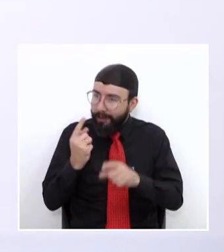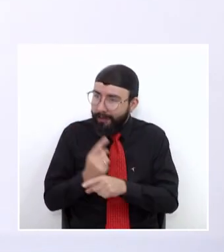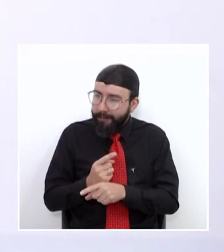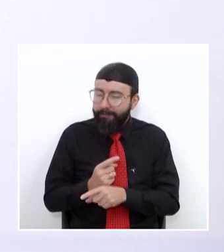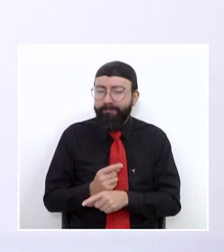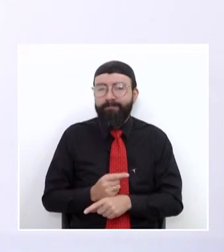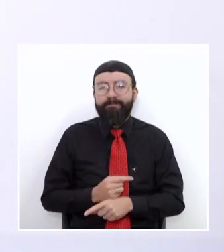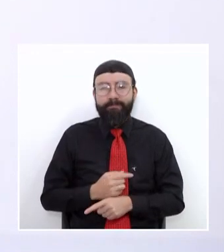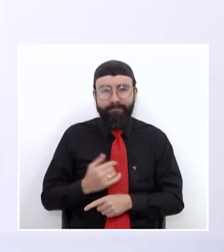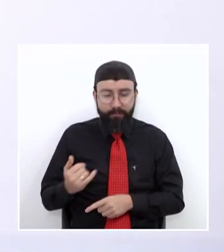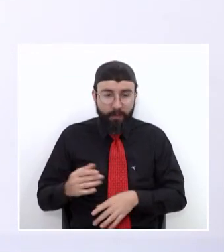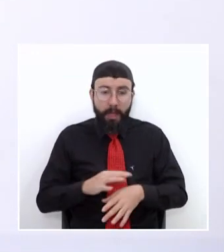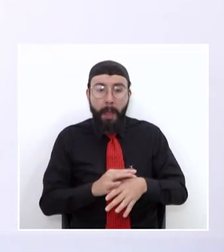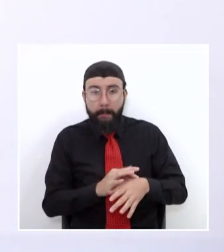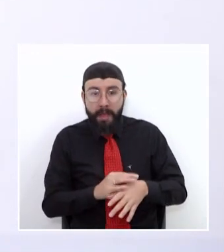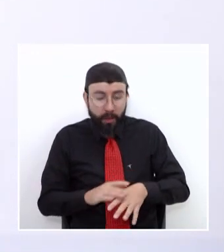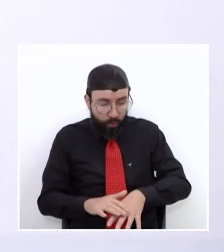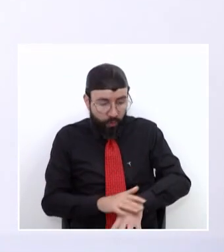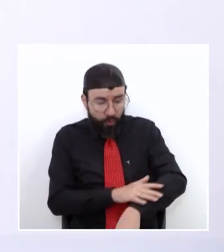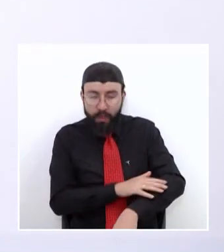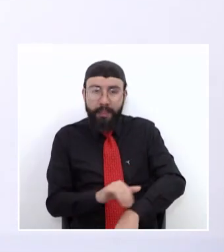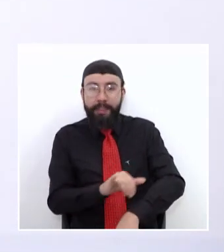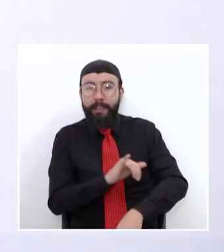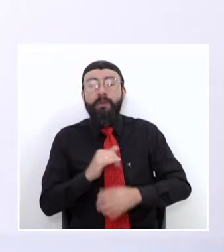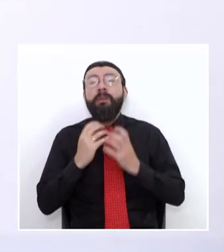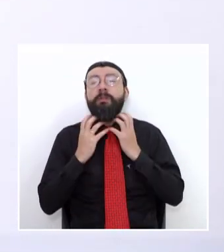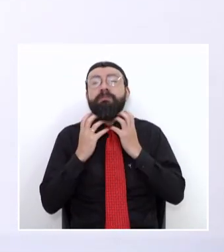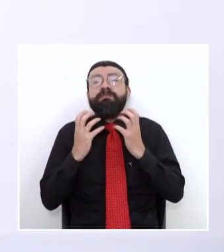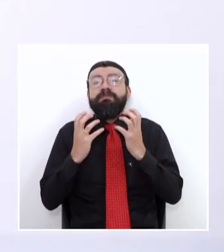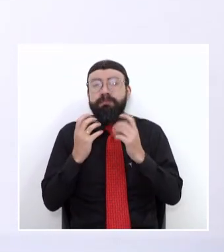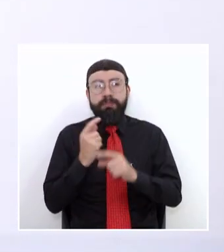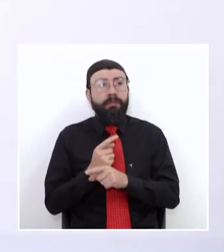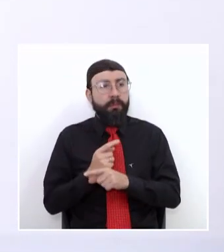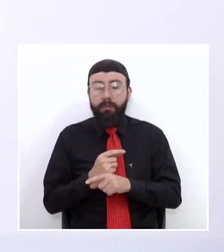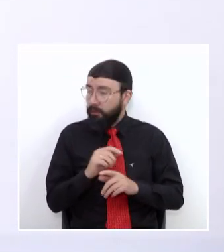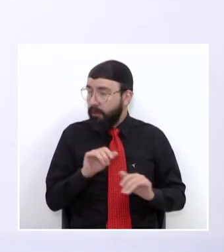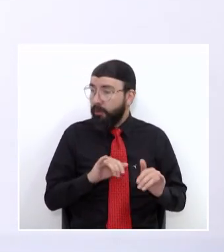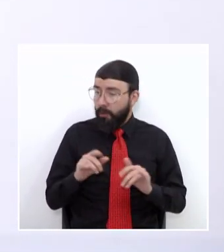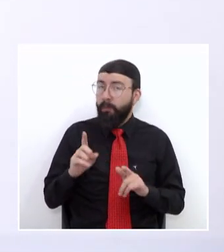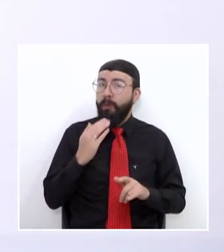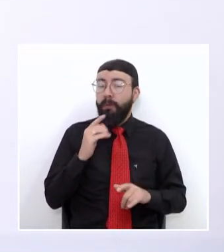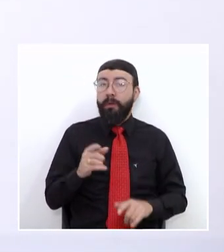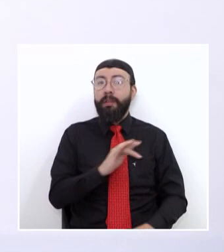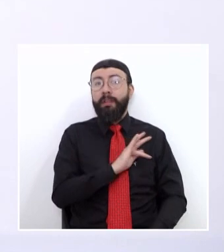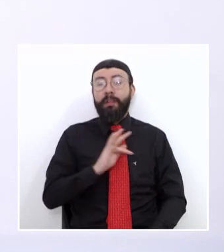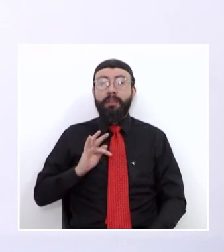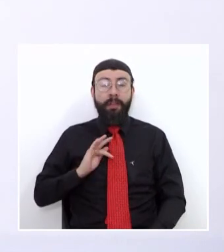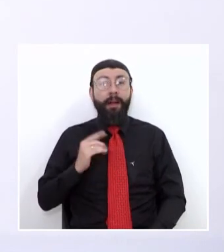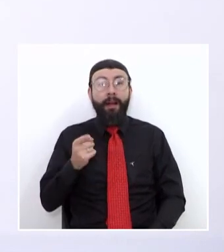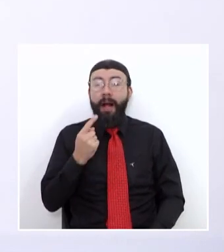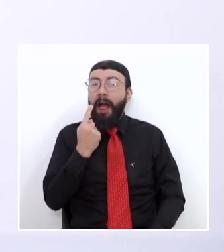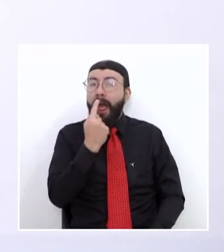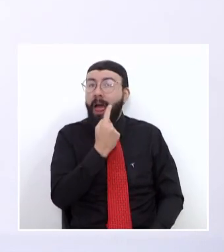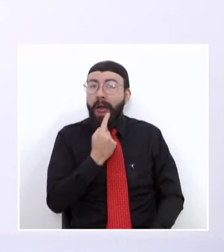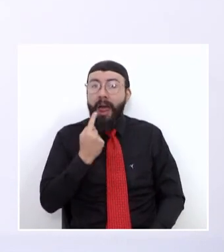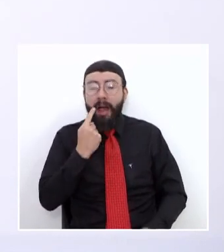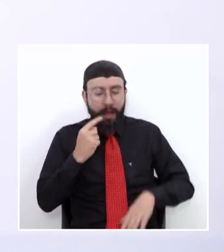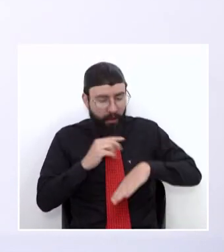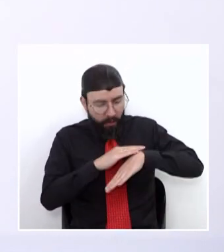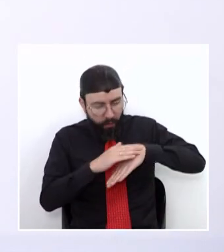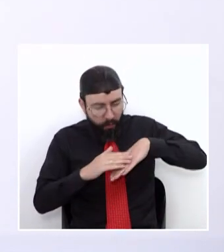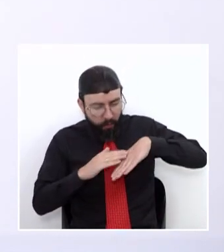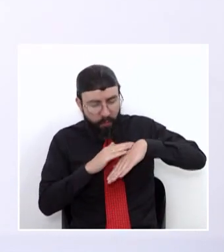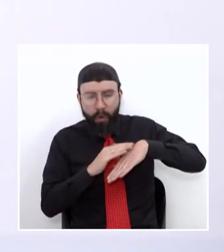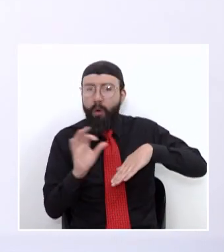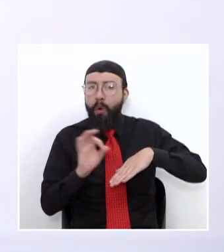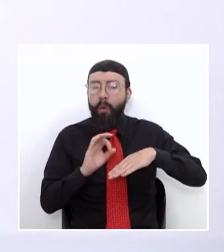está pasando en la piel es lo que está pasando en sus amígdalas. Lo mismo pasa con las terapias odontológicas, ¿no es cierto?, o las reflexoterapias.